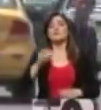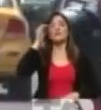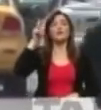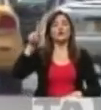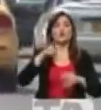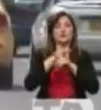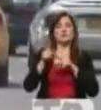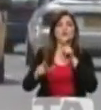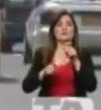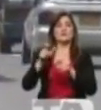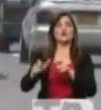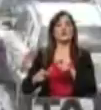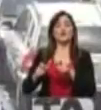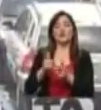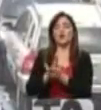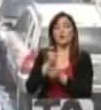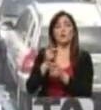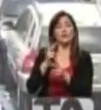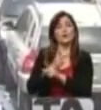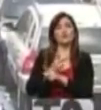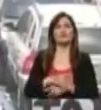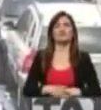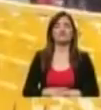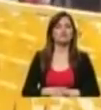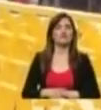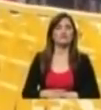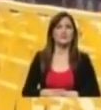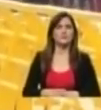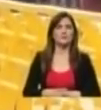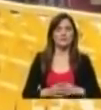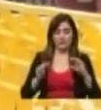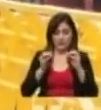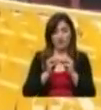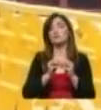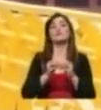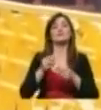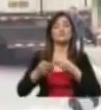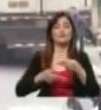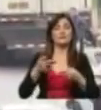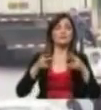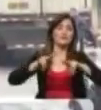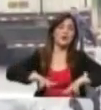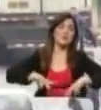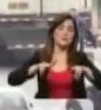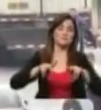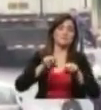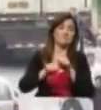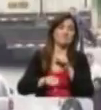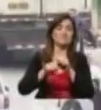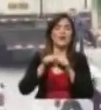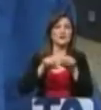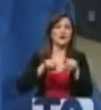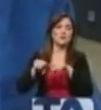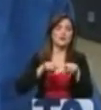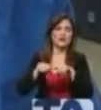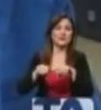completamente diferente lo presentan los importadores, quienes creen que no únicamente se incrementará el contrabando, sino además alterará el efecto